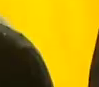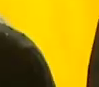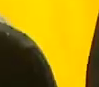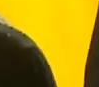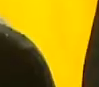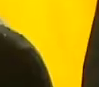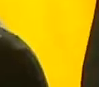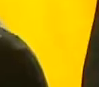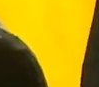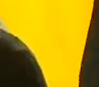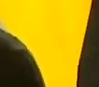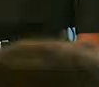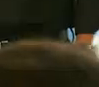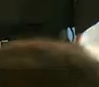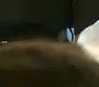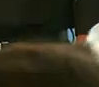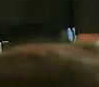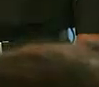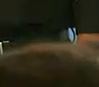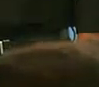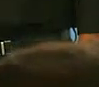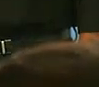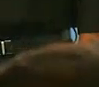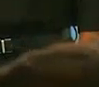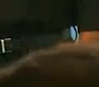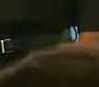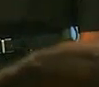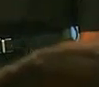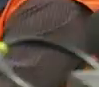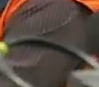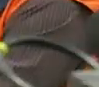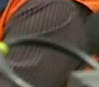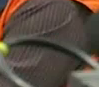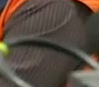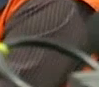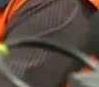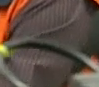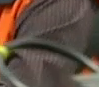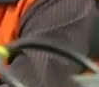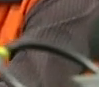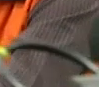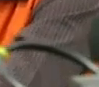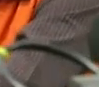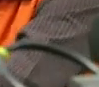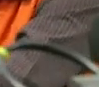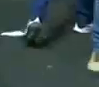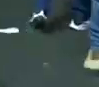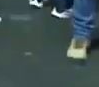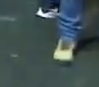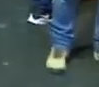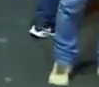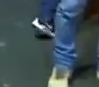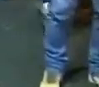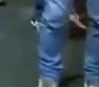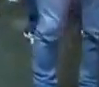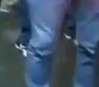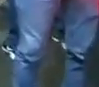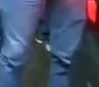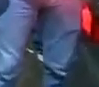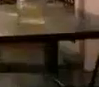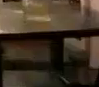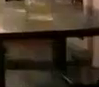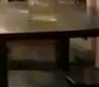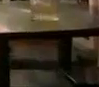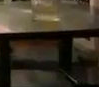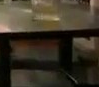guayaquil endurece medidas para frenar contagios de kobe de 19 comercios nada laboral serán hasta las 4 de la tarde y